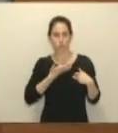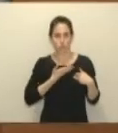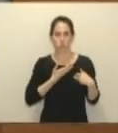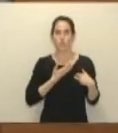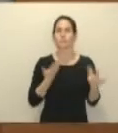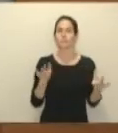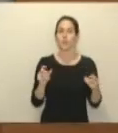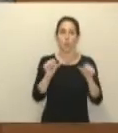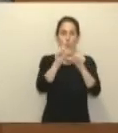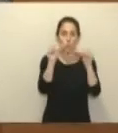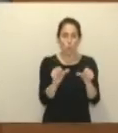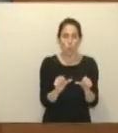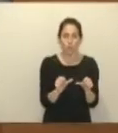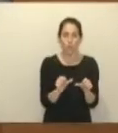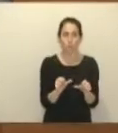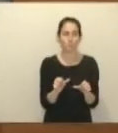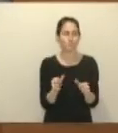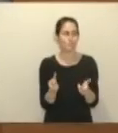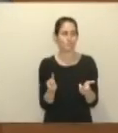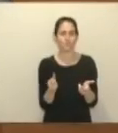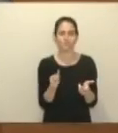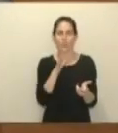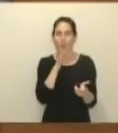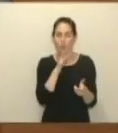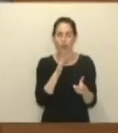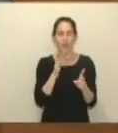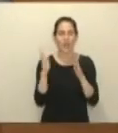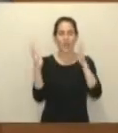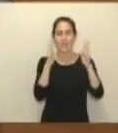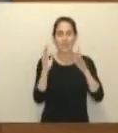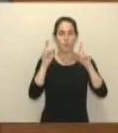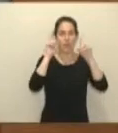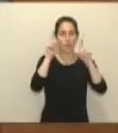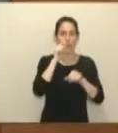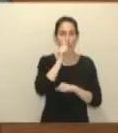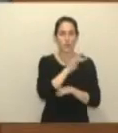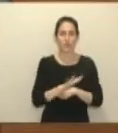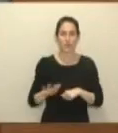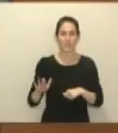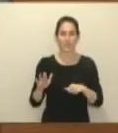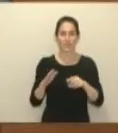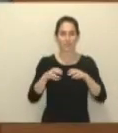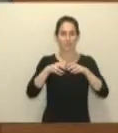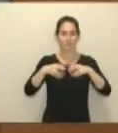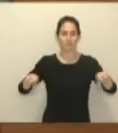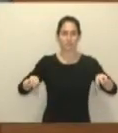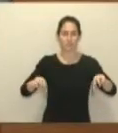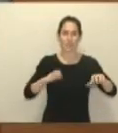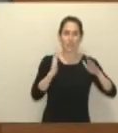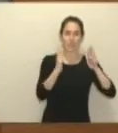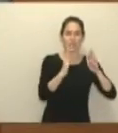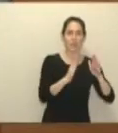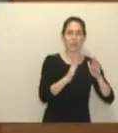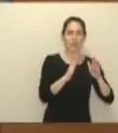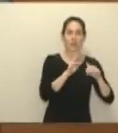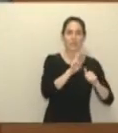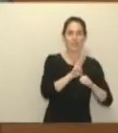ha fracturado en dos esta etapa de la educación infantil. Por una parte, la etapa de 3 a 6 años, cubierta